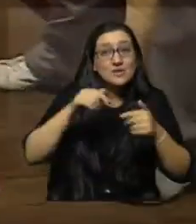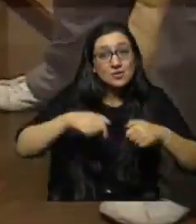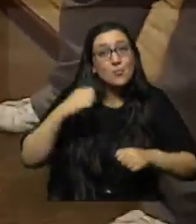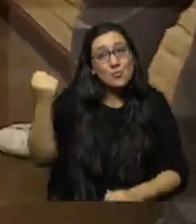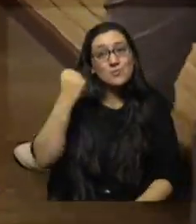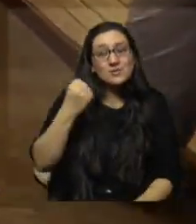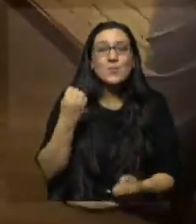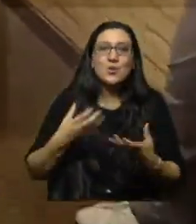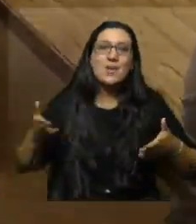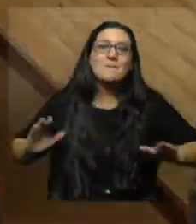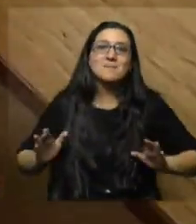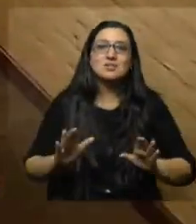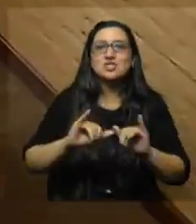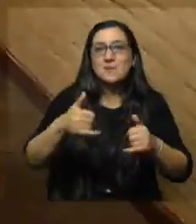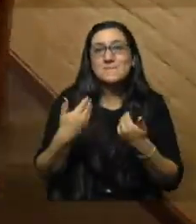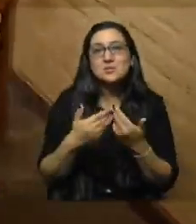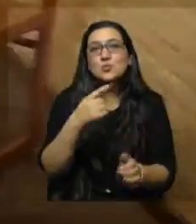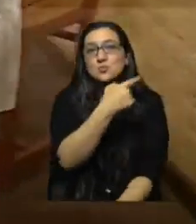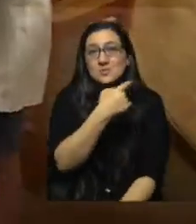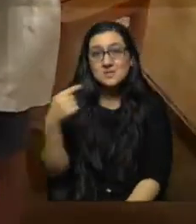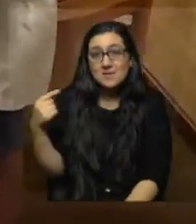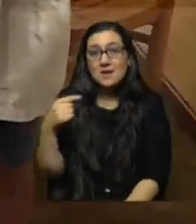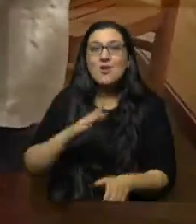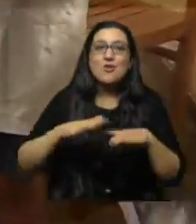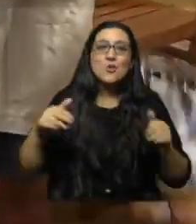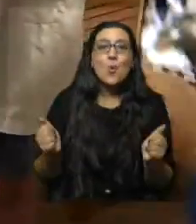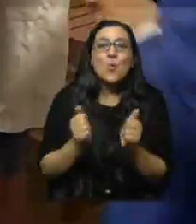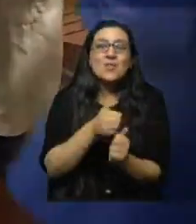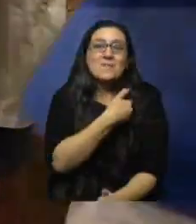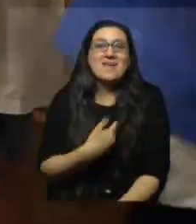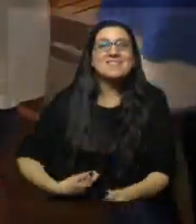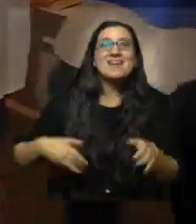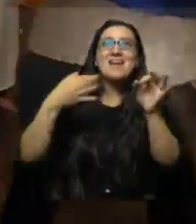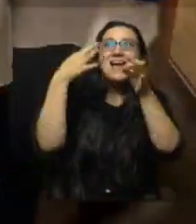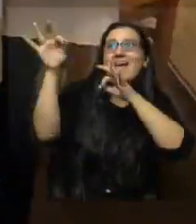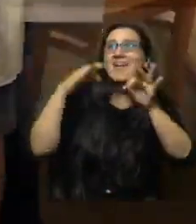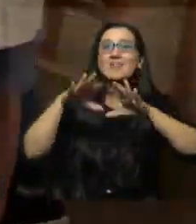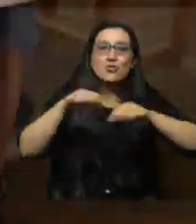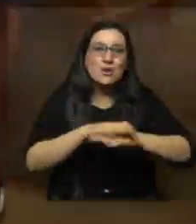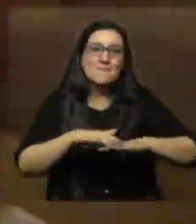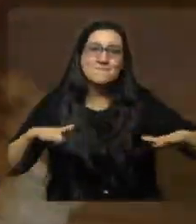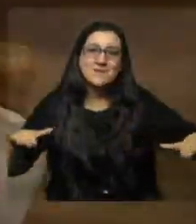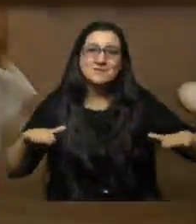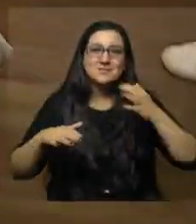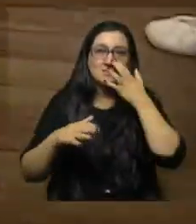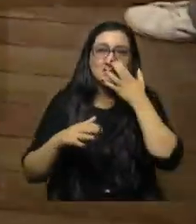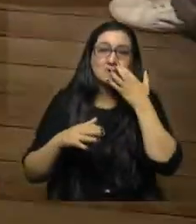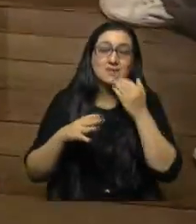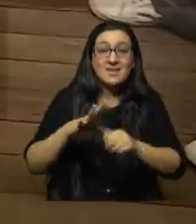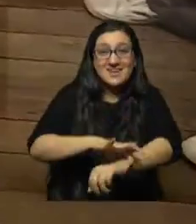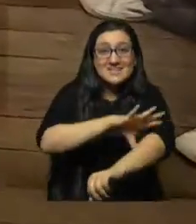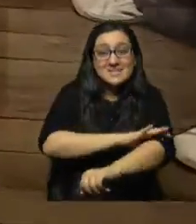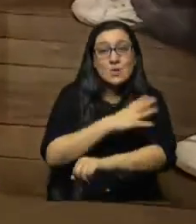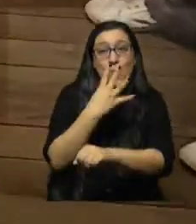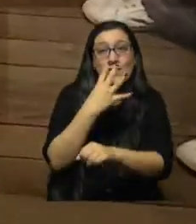preparación viene desde hace una semana. Los niños con sus maestras están decorando todos los pisos, desde inicial 4